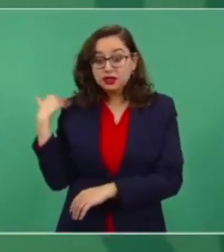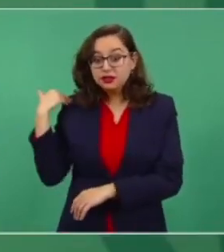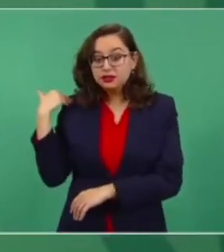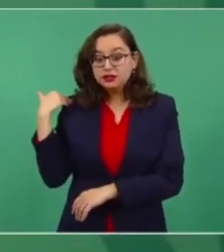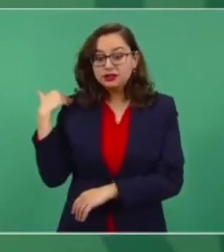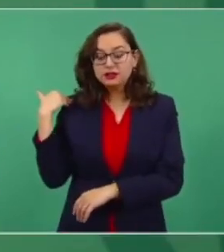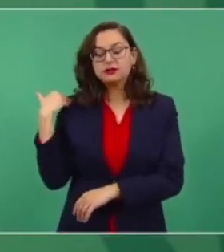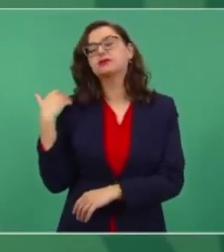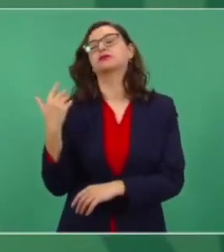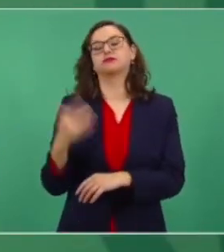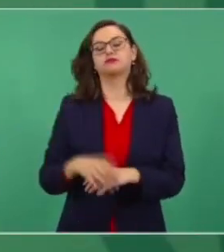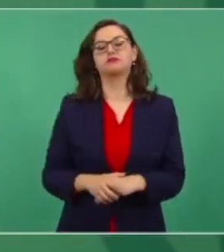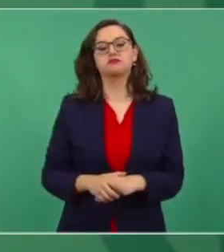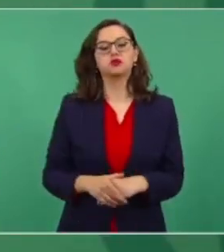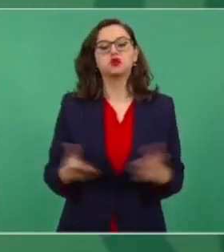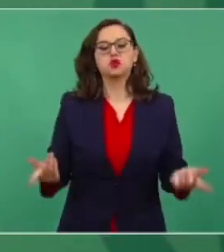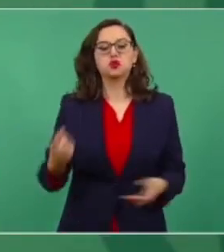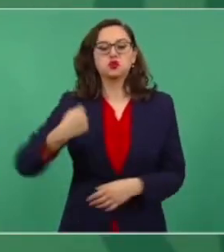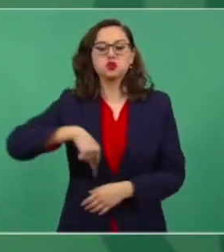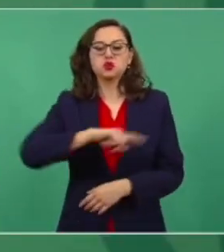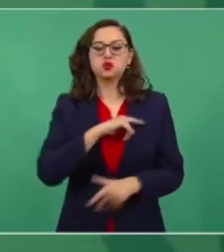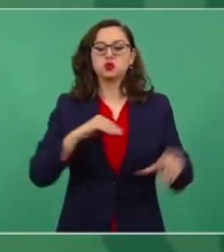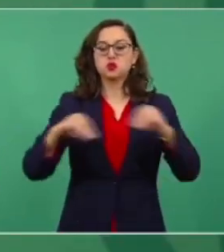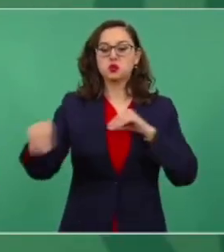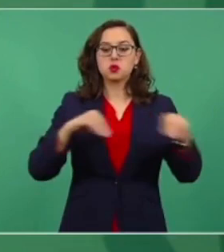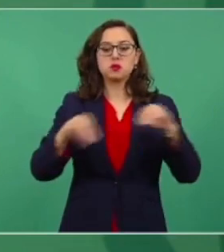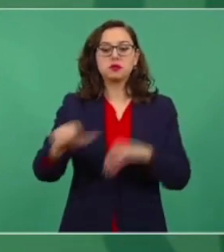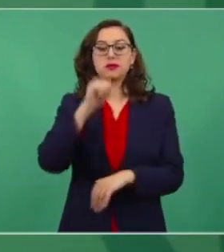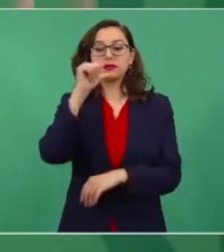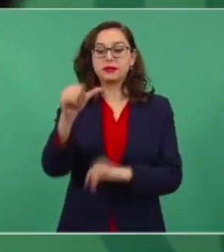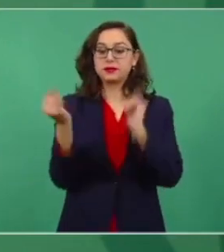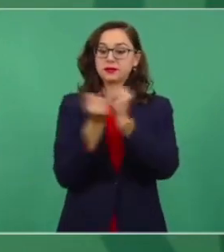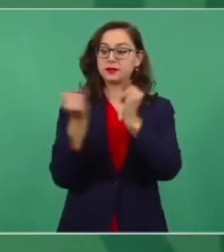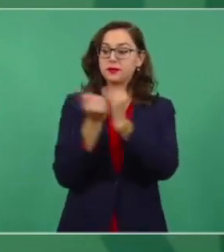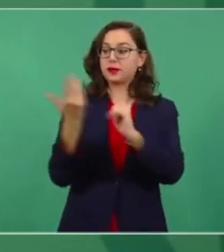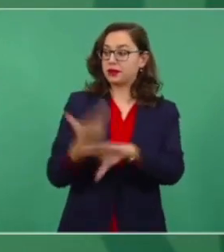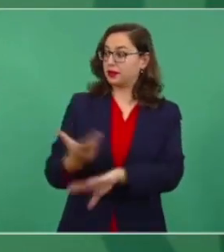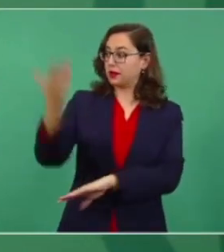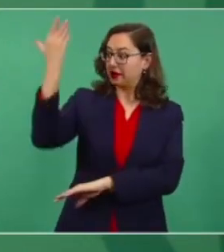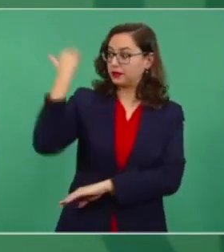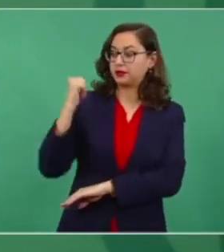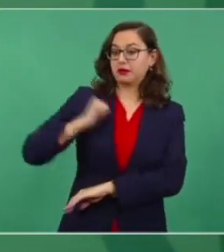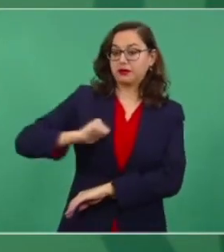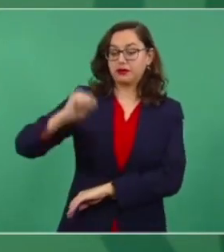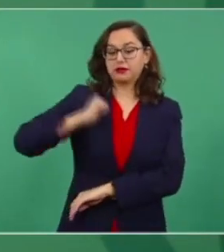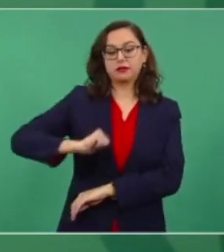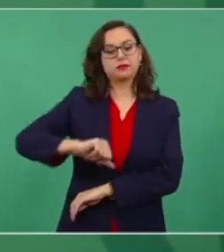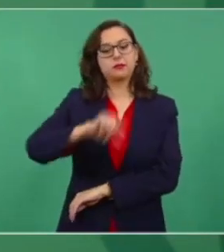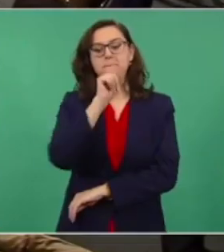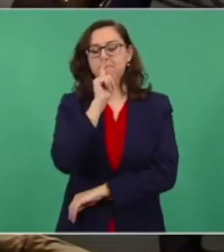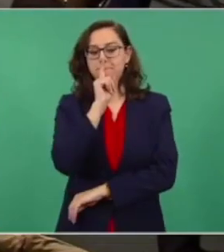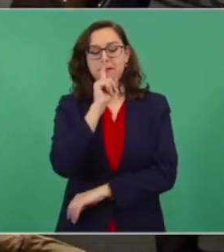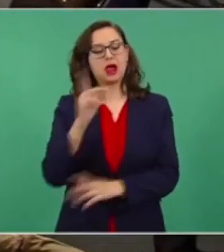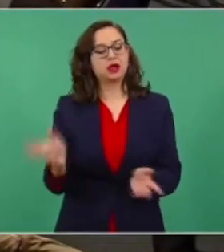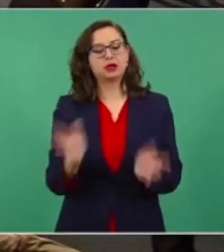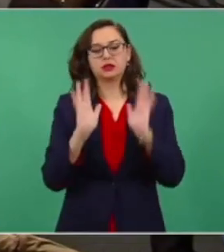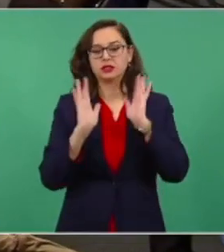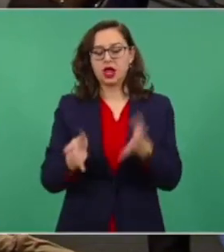actuáramos quedándonos cruzados de brazos. No, nosotros lo que queremos es que ya nos sigan